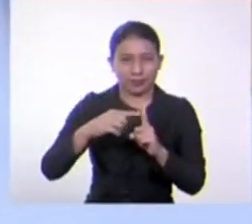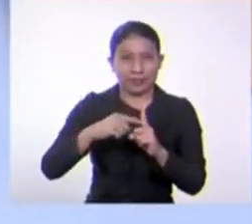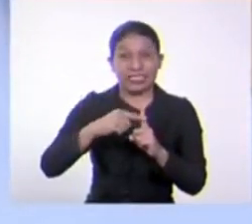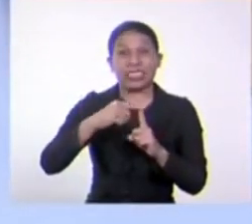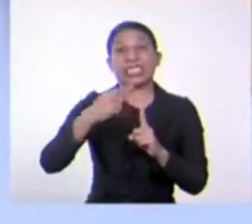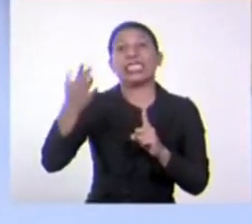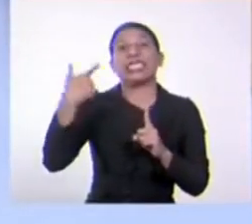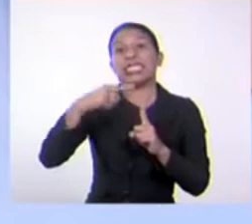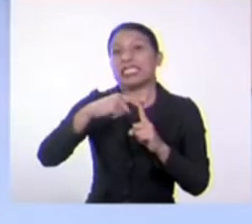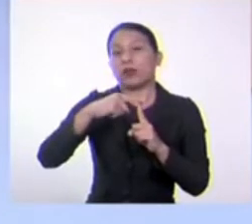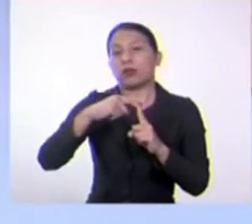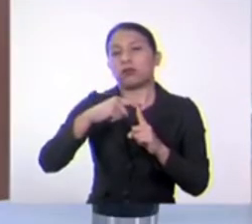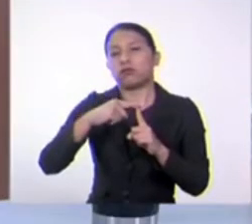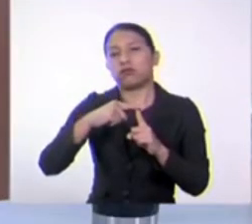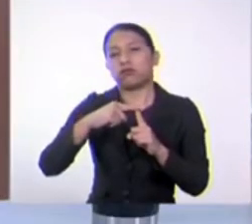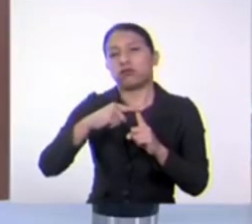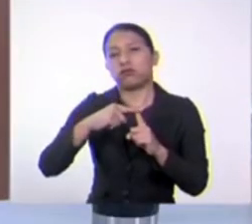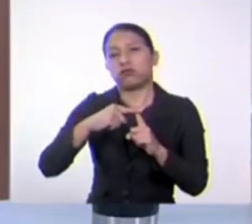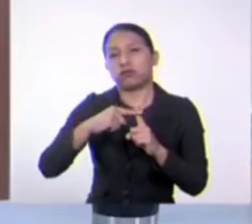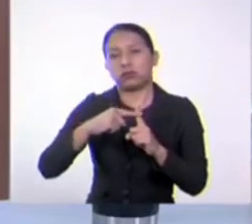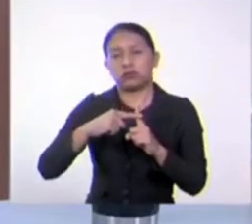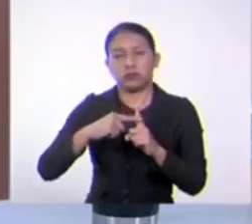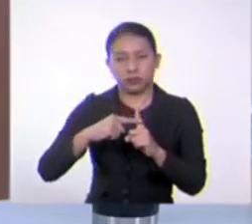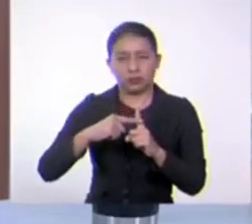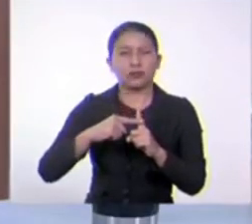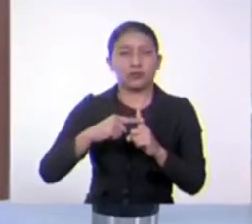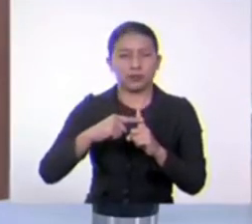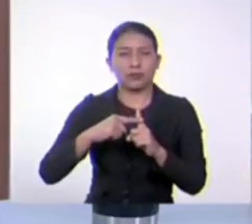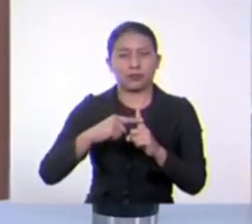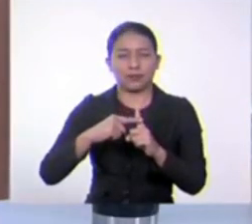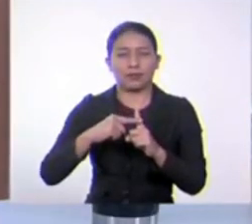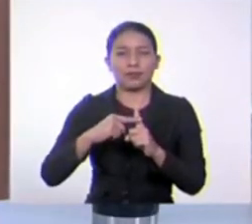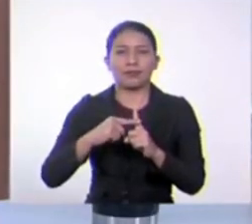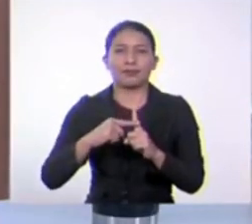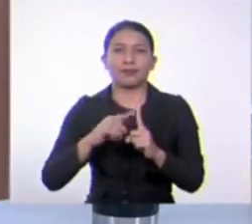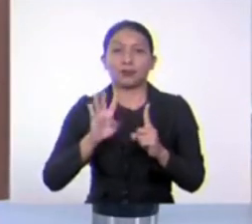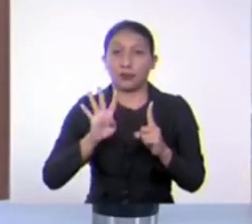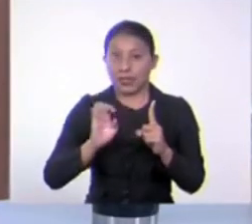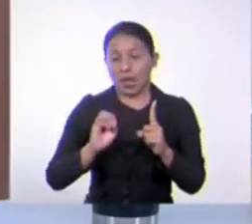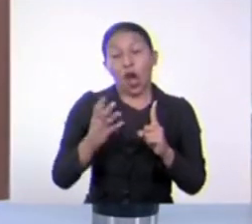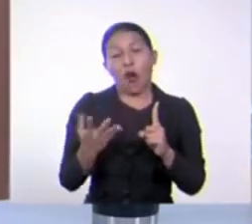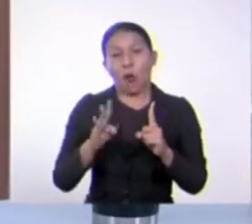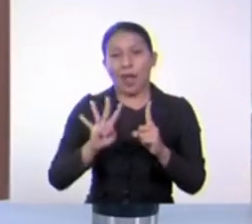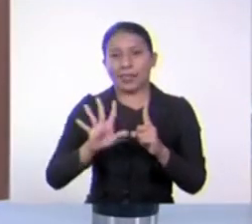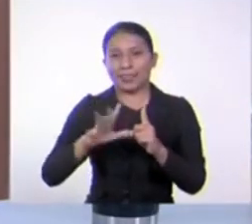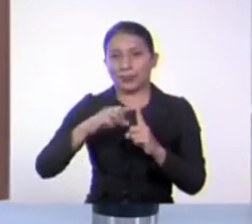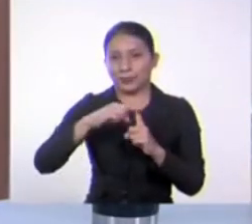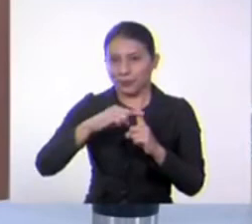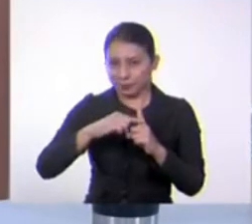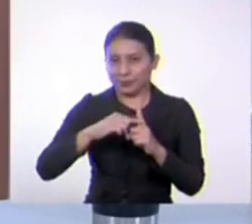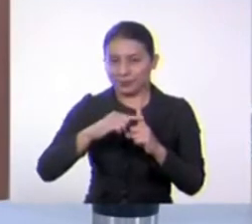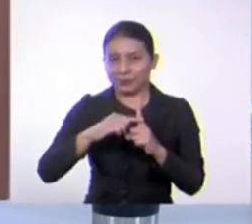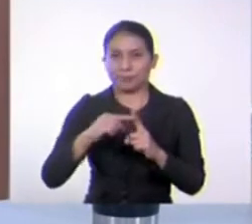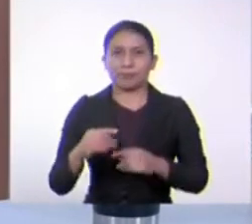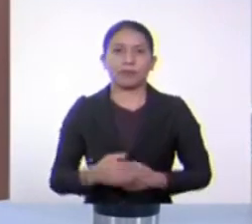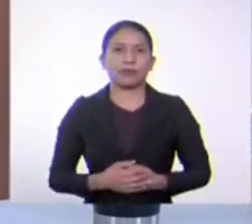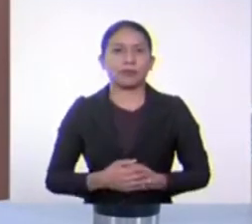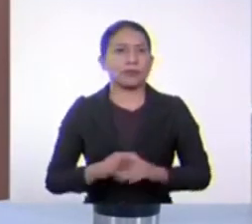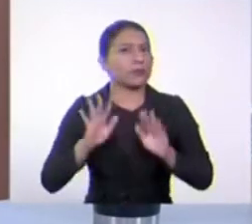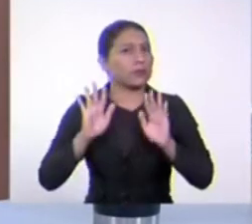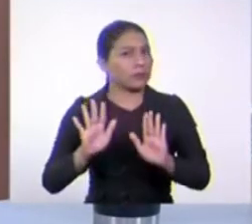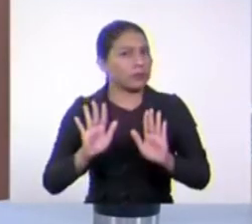a preparar nuestro yogur, de donde vamos a sacar las bacterias que necesitamos, ya que el yogur